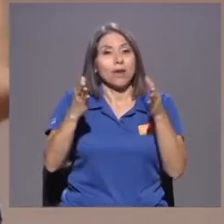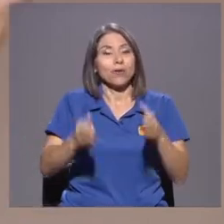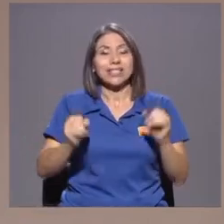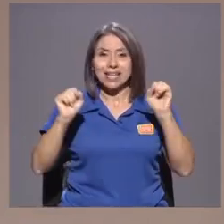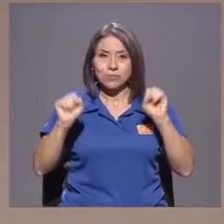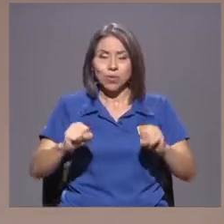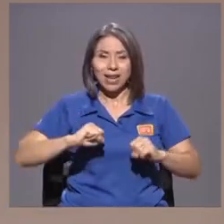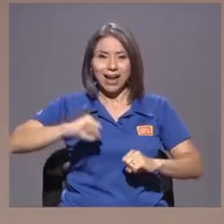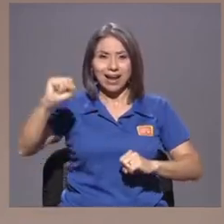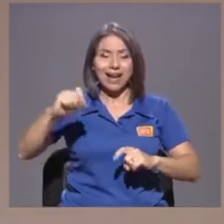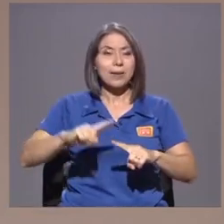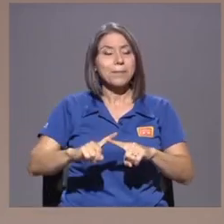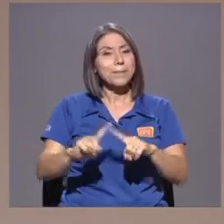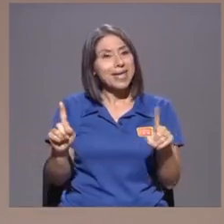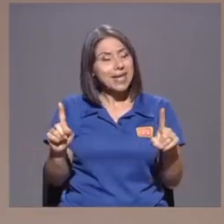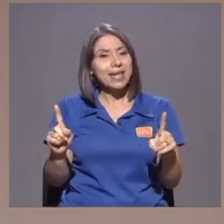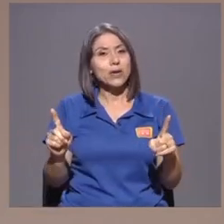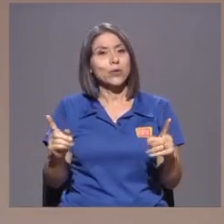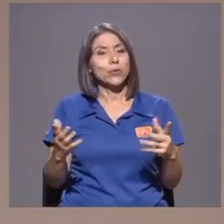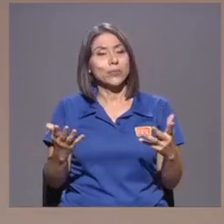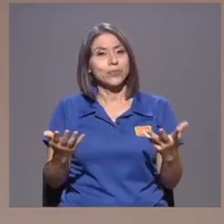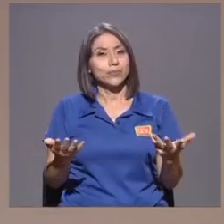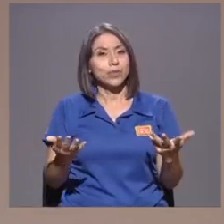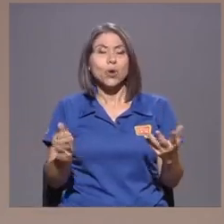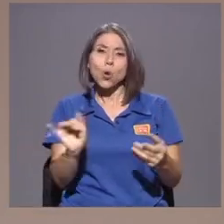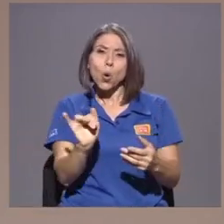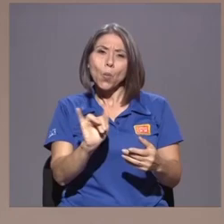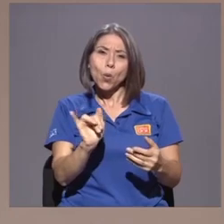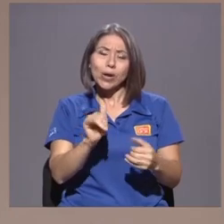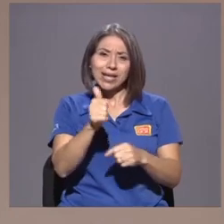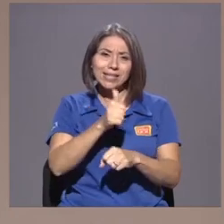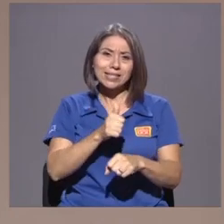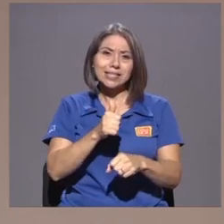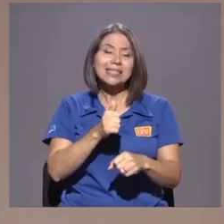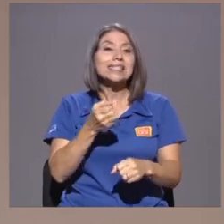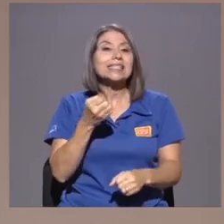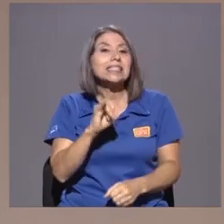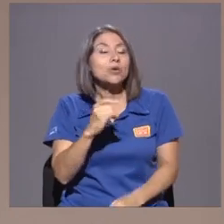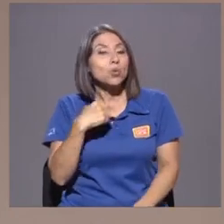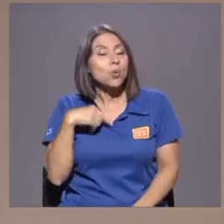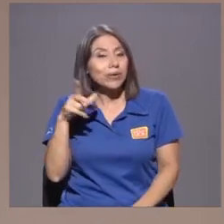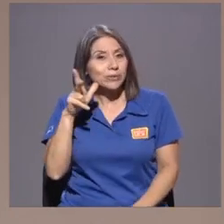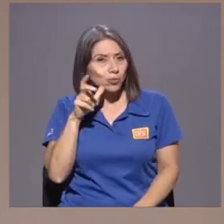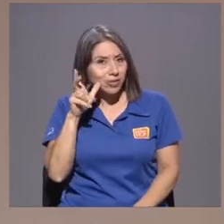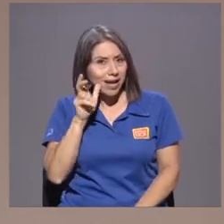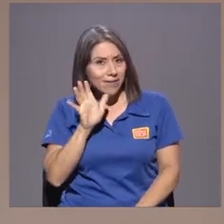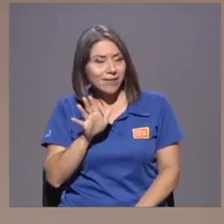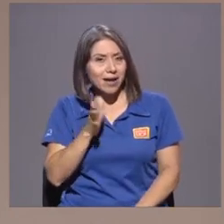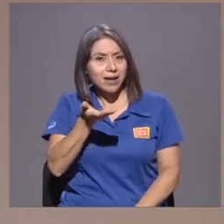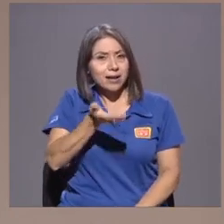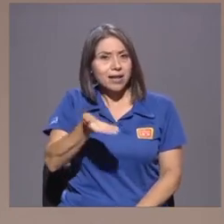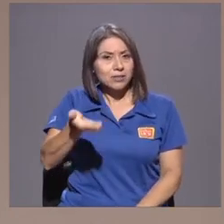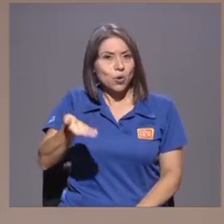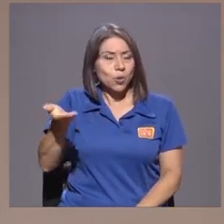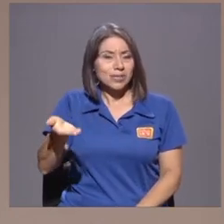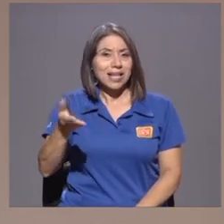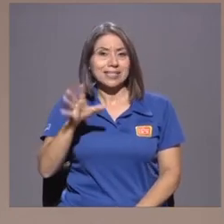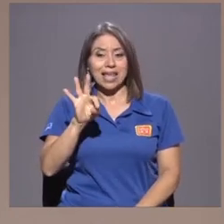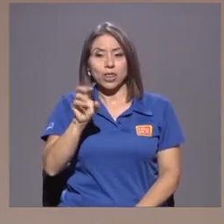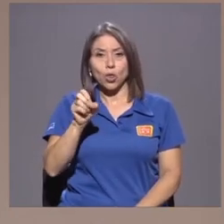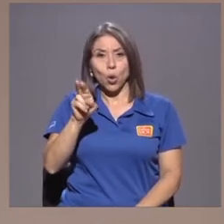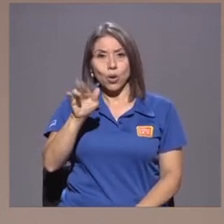pero entonces como que establece si uno escuchaba las cosas que leer